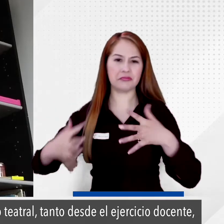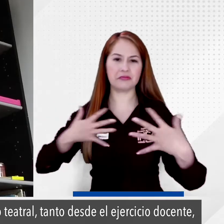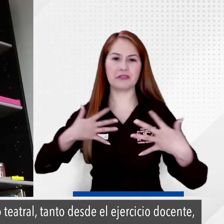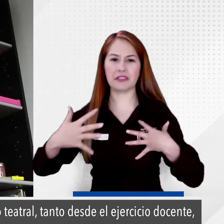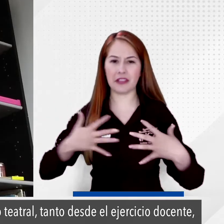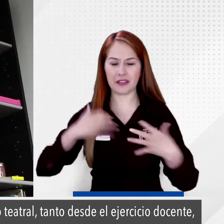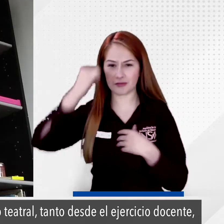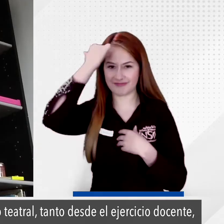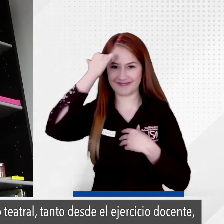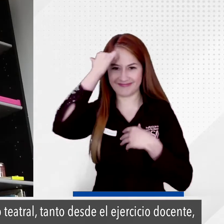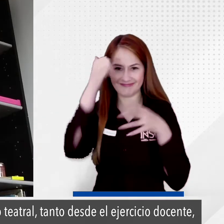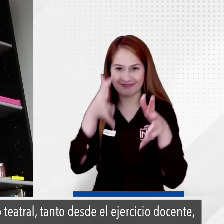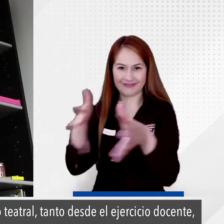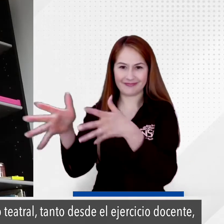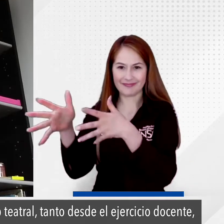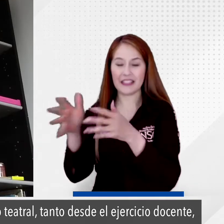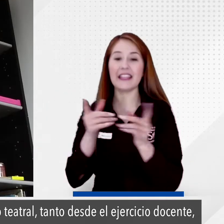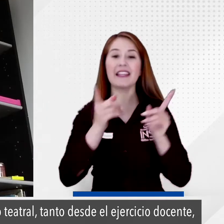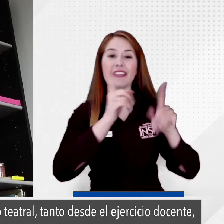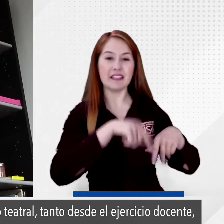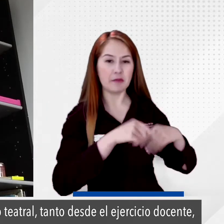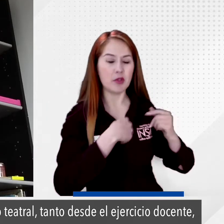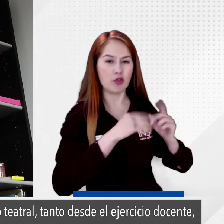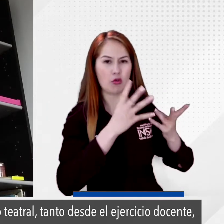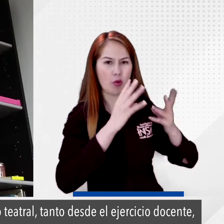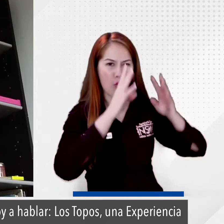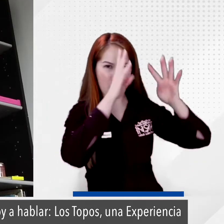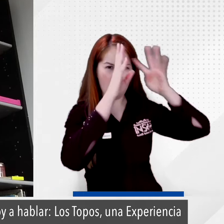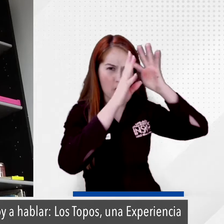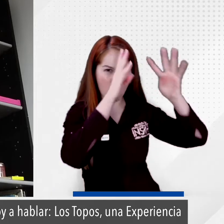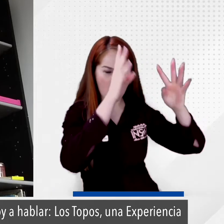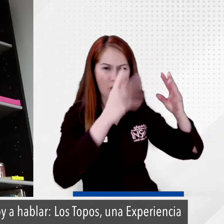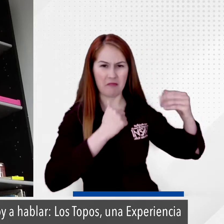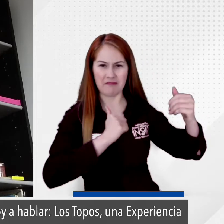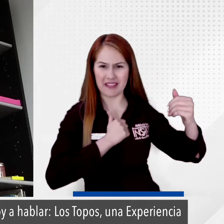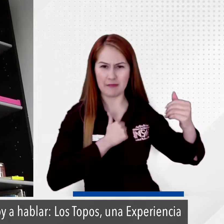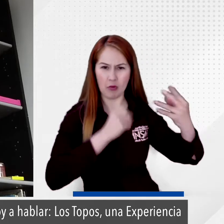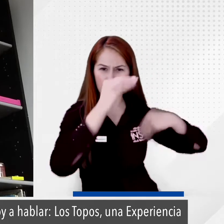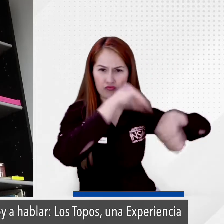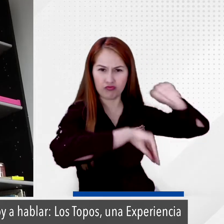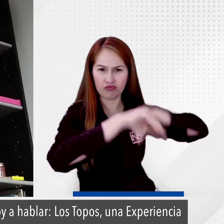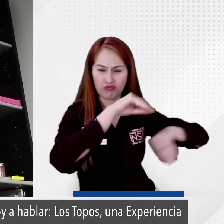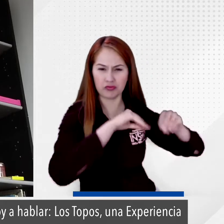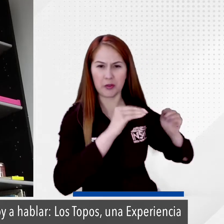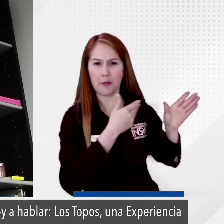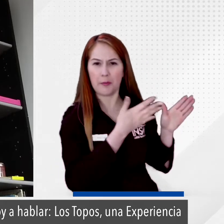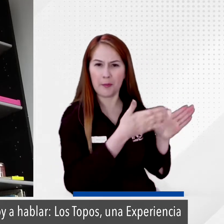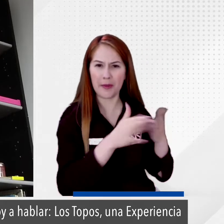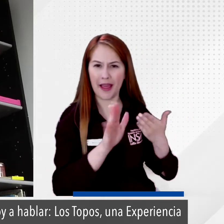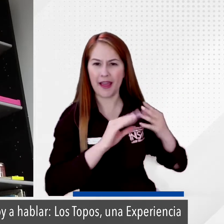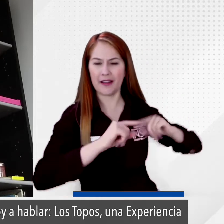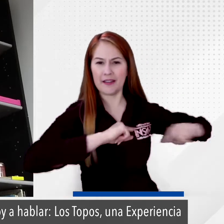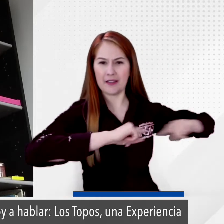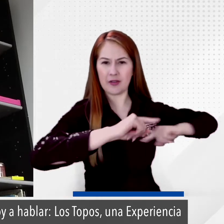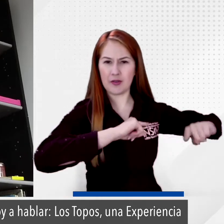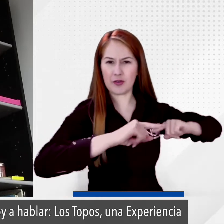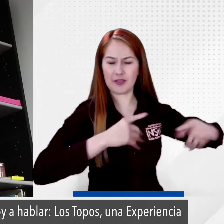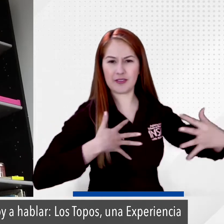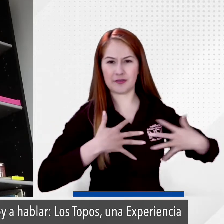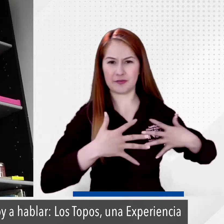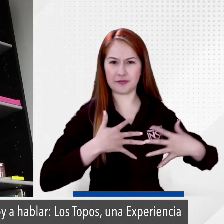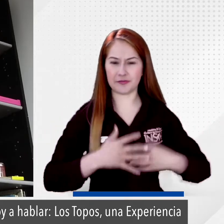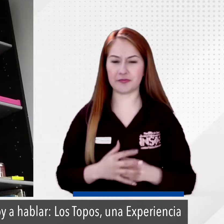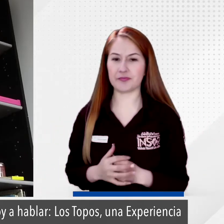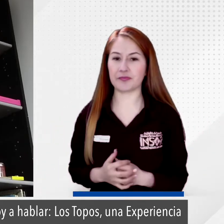ejercicio docente como desde la parte creativa. De alguna manera, la ponencia de la que hoy